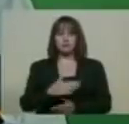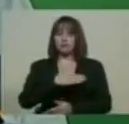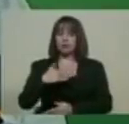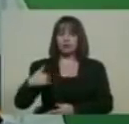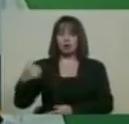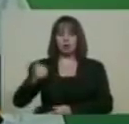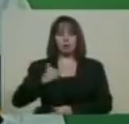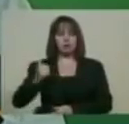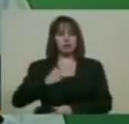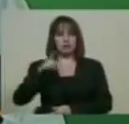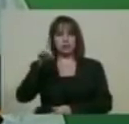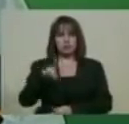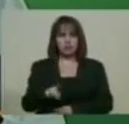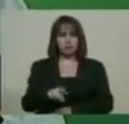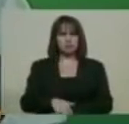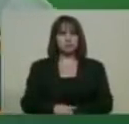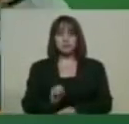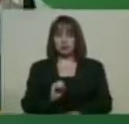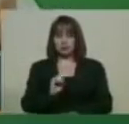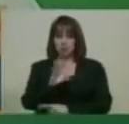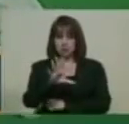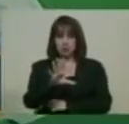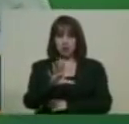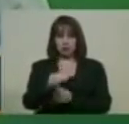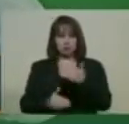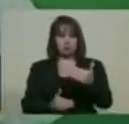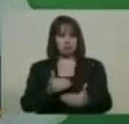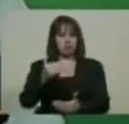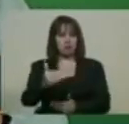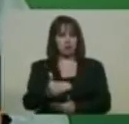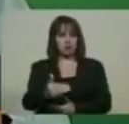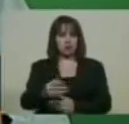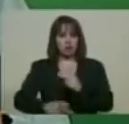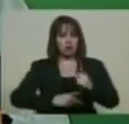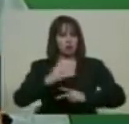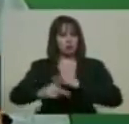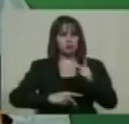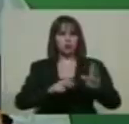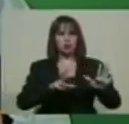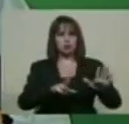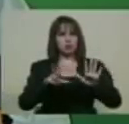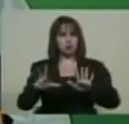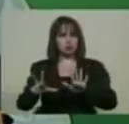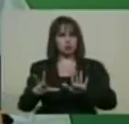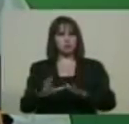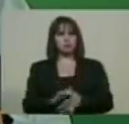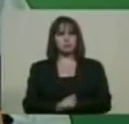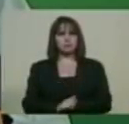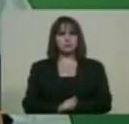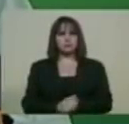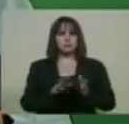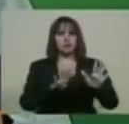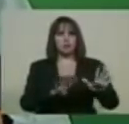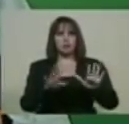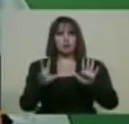también este mensaje para ir más allá de las promociones 88,